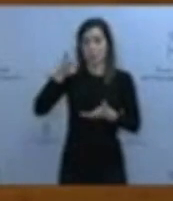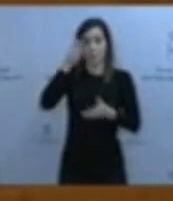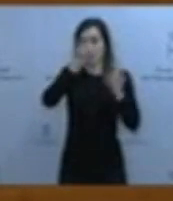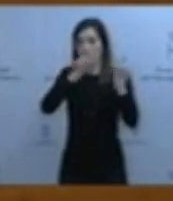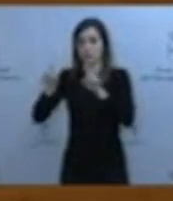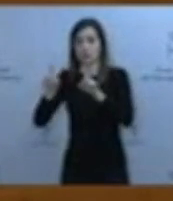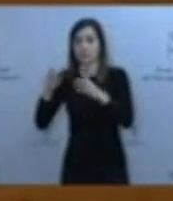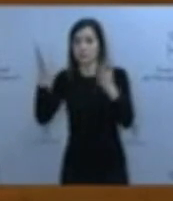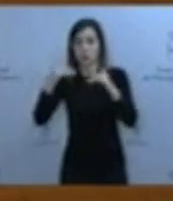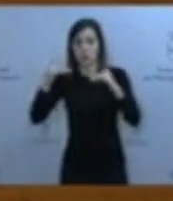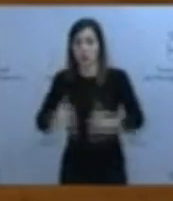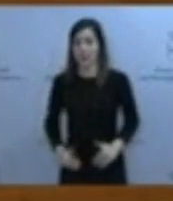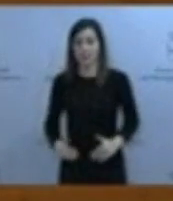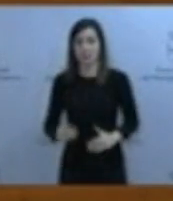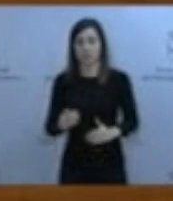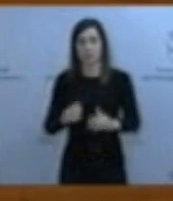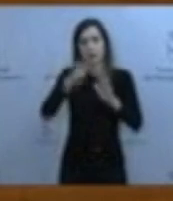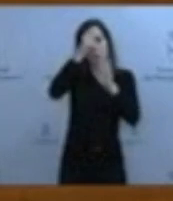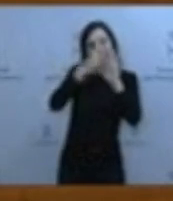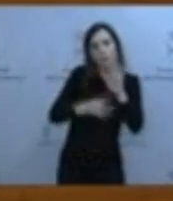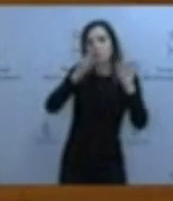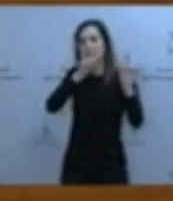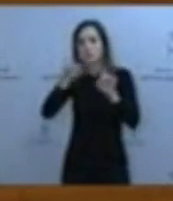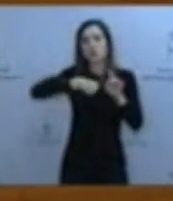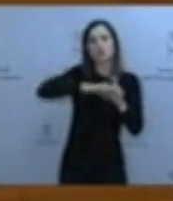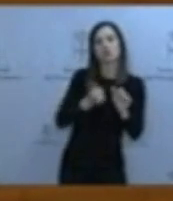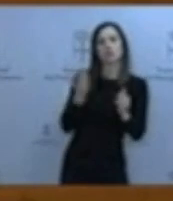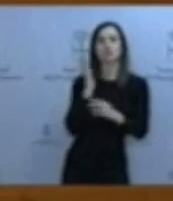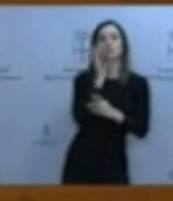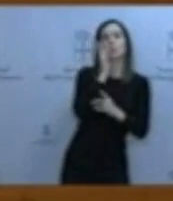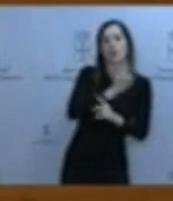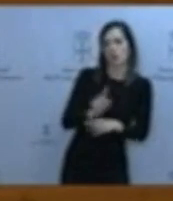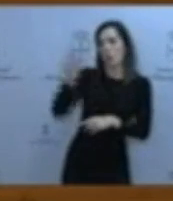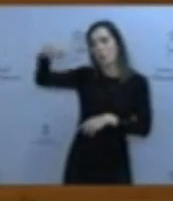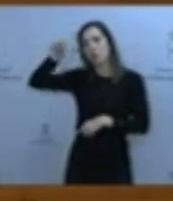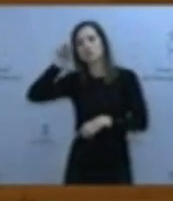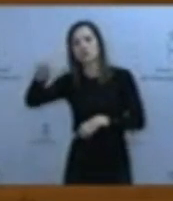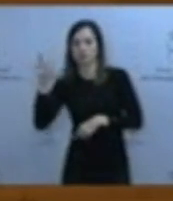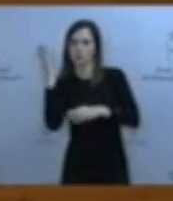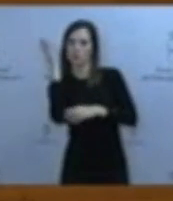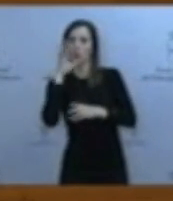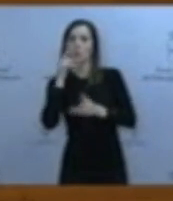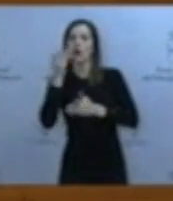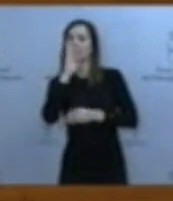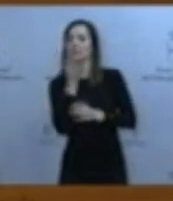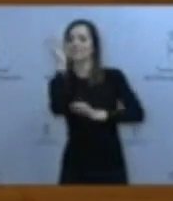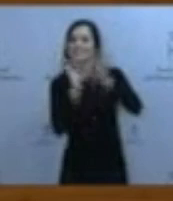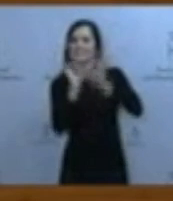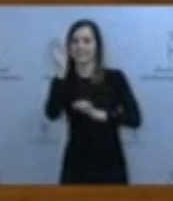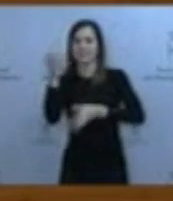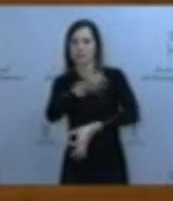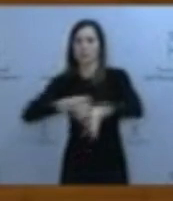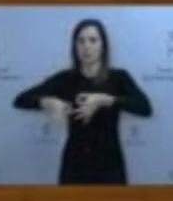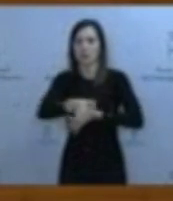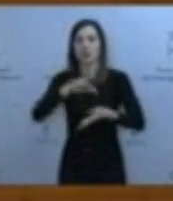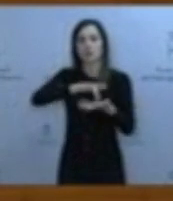profesorado no nos las estamos cargando, os las habéis cargado, entre unos y otros, con las tasas de reposición respectivamente cuando